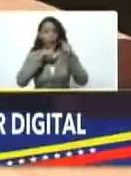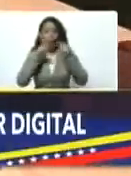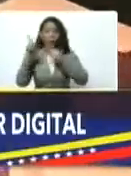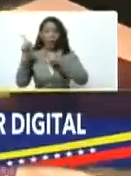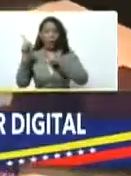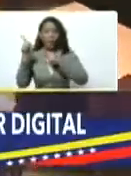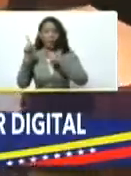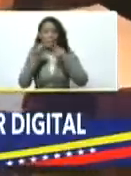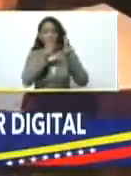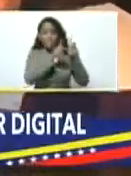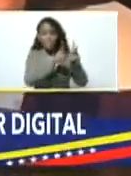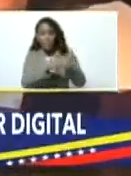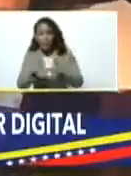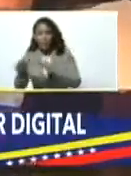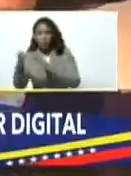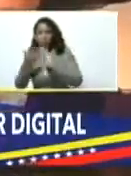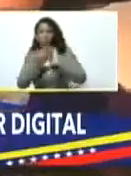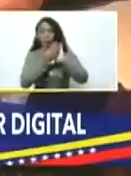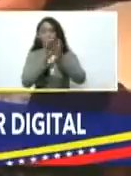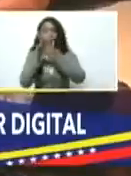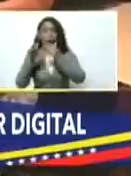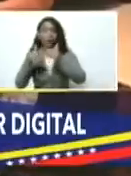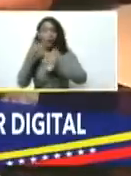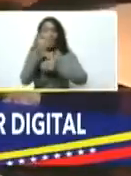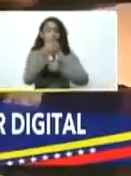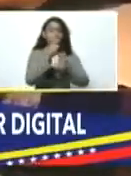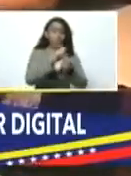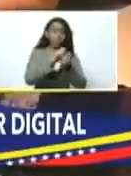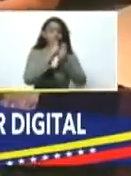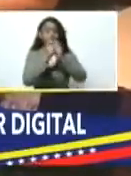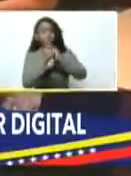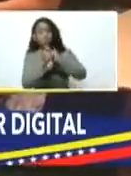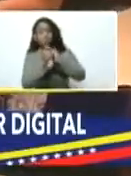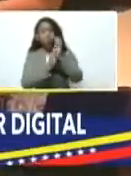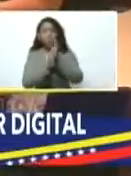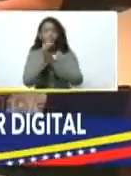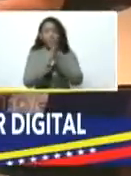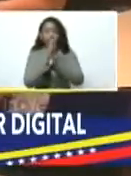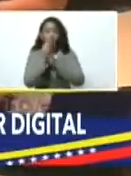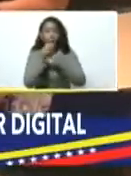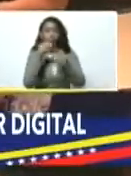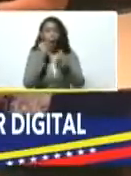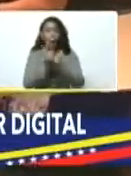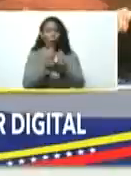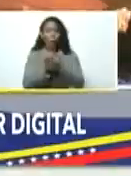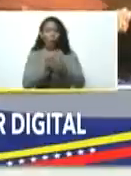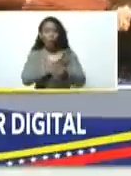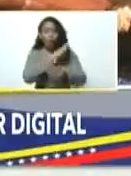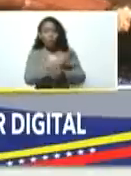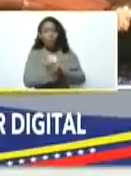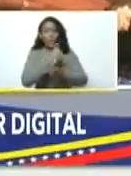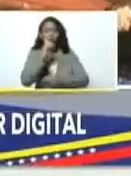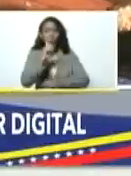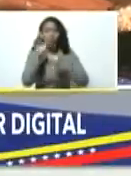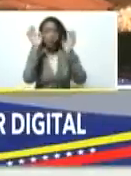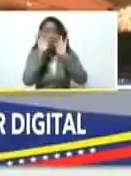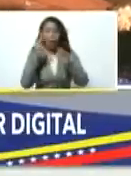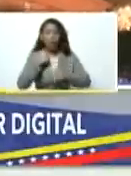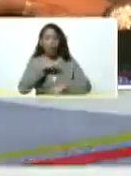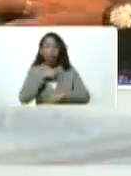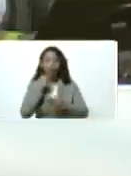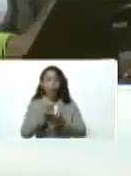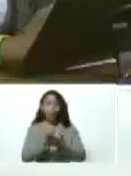todas estas planificaciones comunales que luego se convierten en dinámicas económicas que fortalecen de alguna manera nuestra